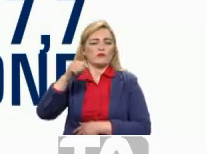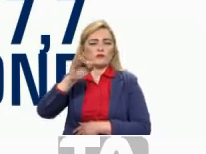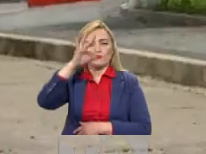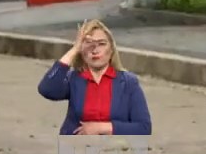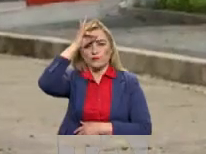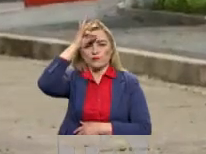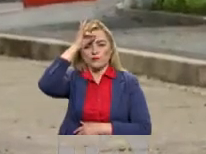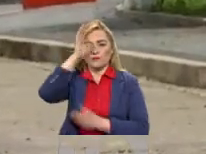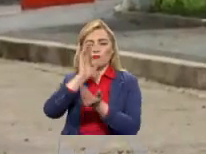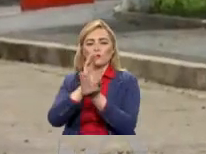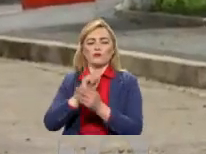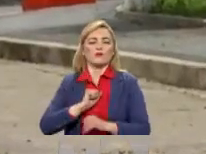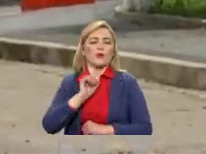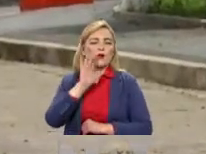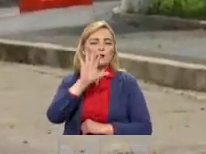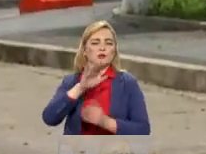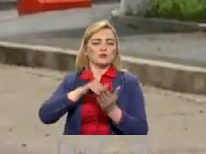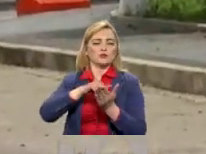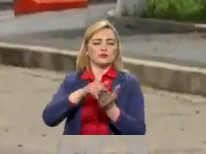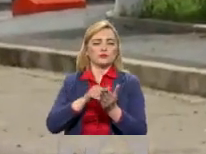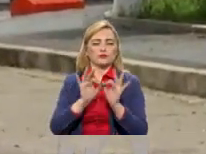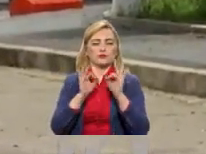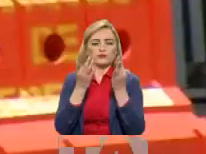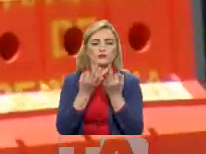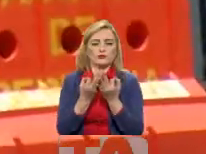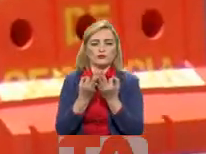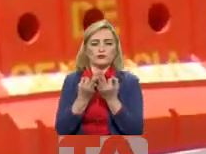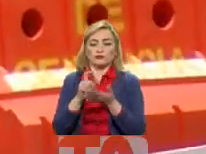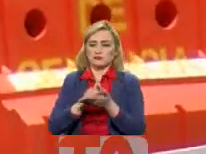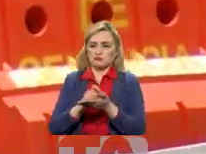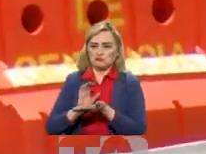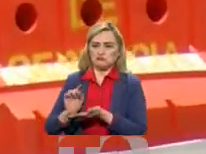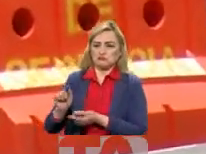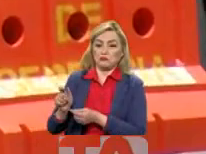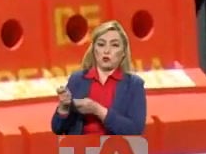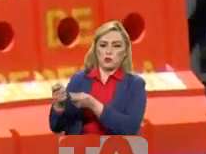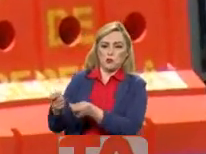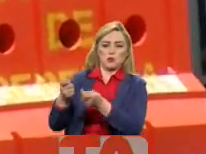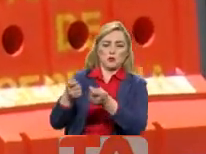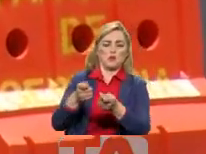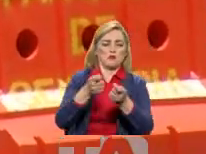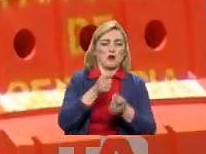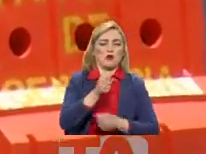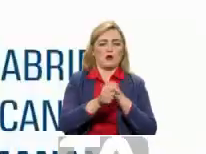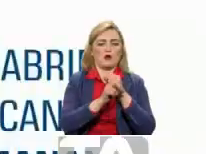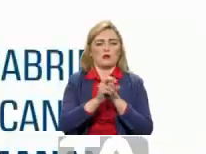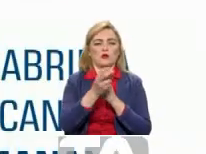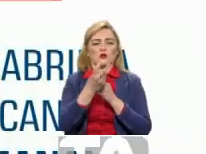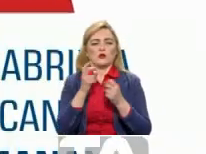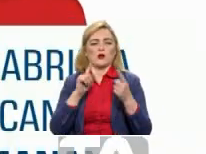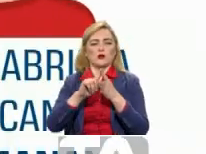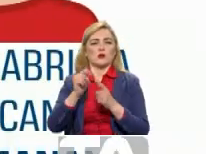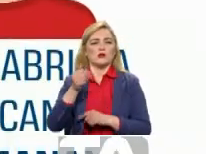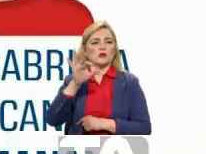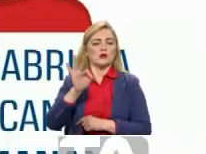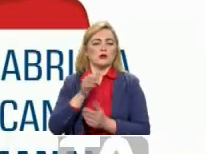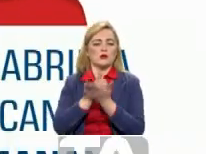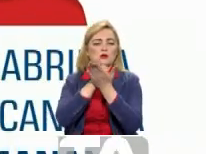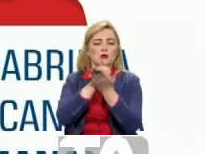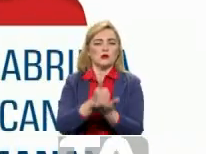carbo cinco miembros de la familia se repartieron los contratos entre el 2012 y el 2019 constan como